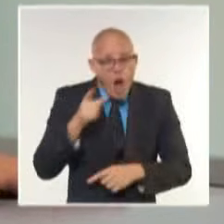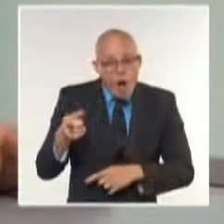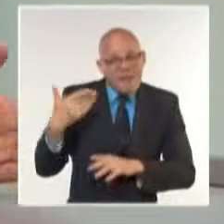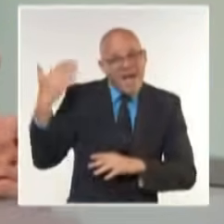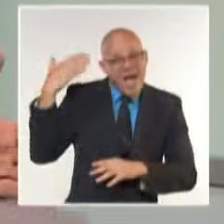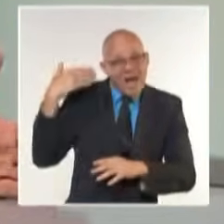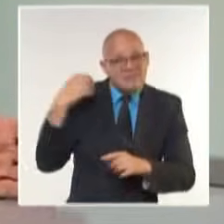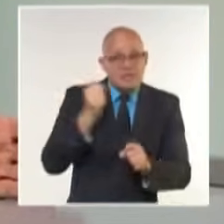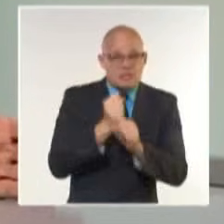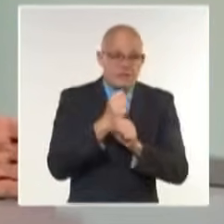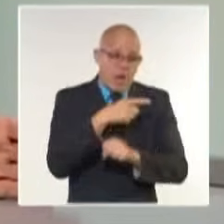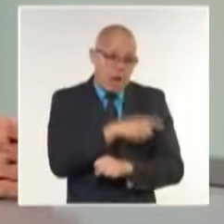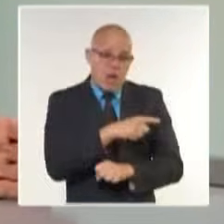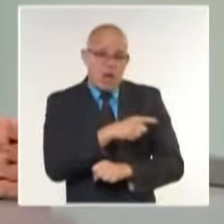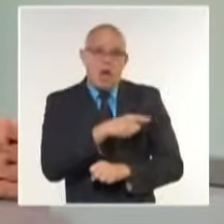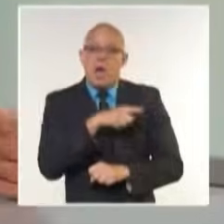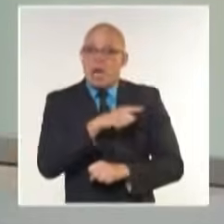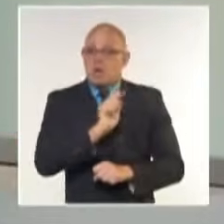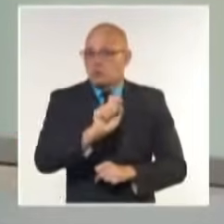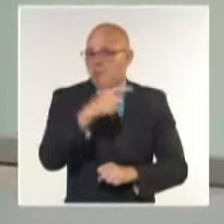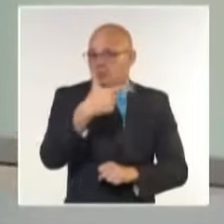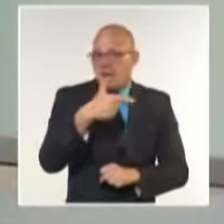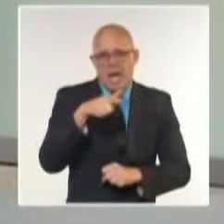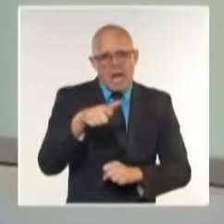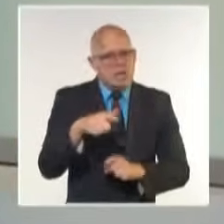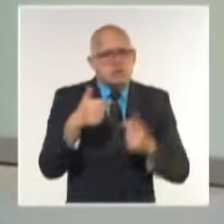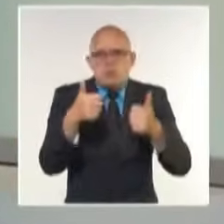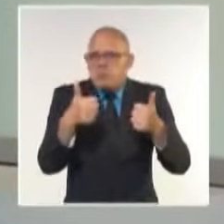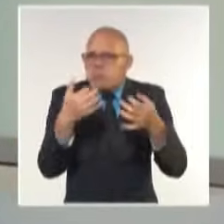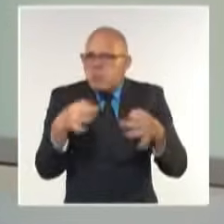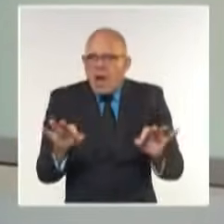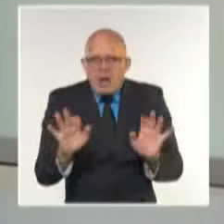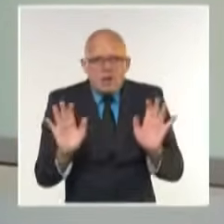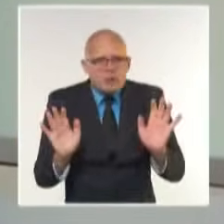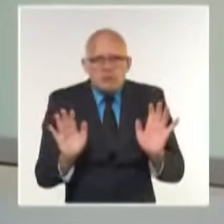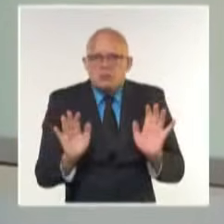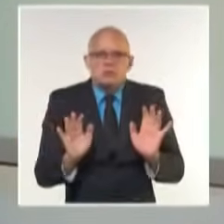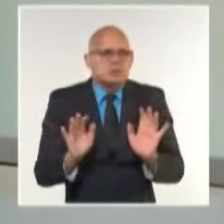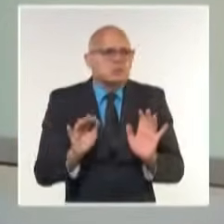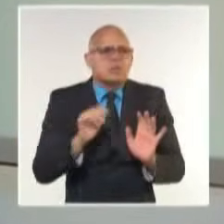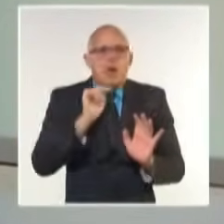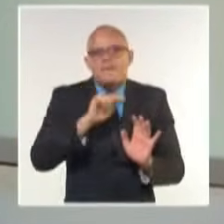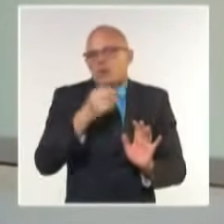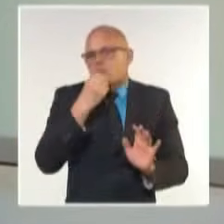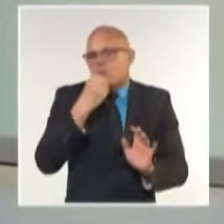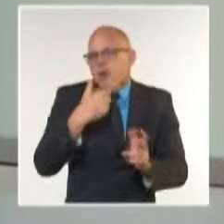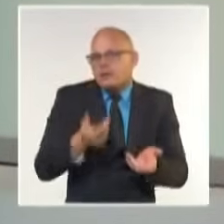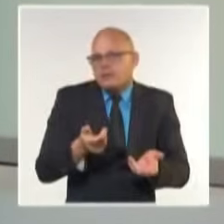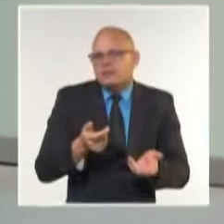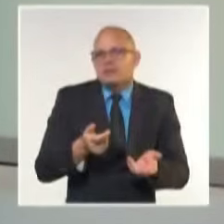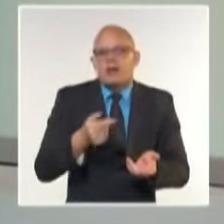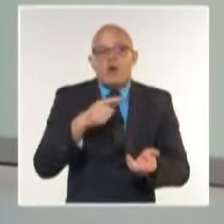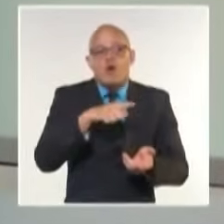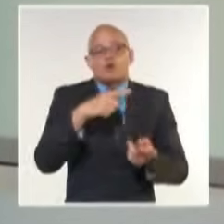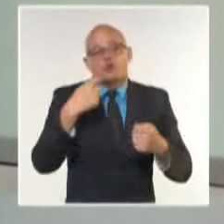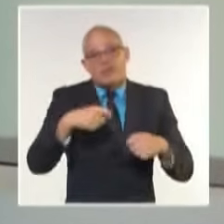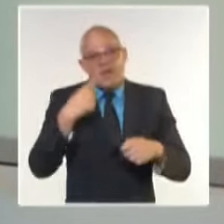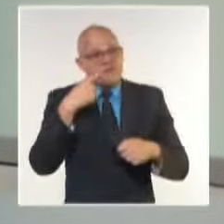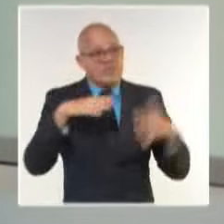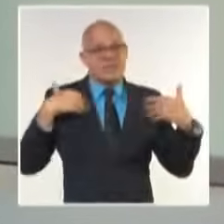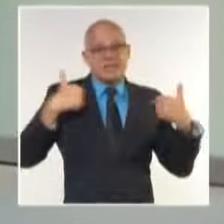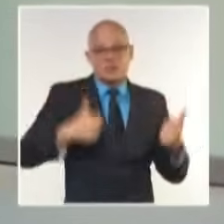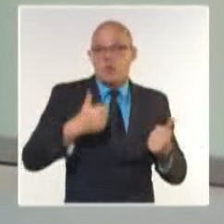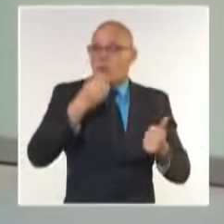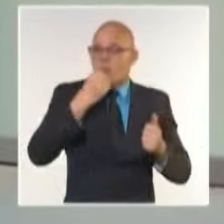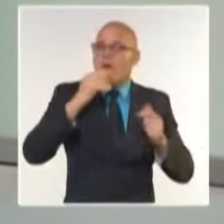al sector privado. Eso no está prohibido. Lo que pasa es que si usted licita, si usted tiene varias opciones, si usted va a los órganos colegiados y todo eso